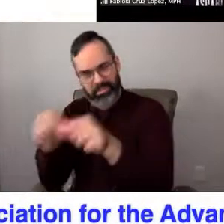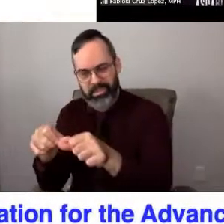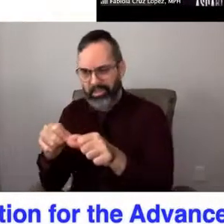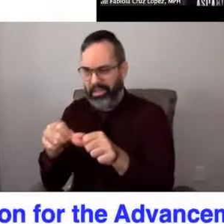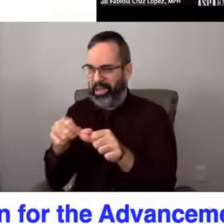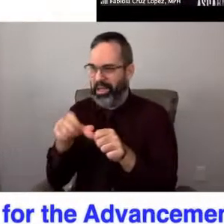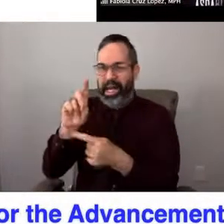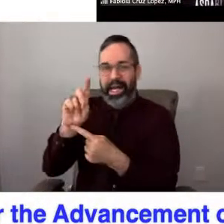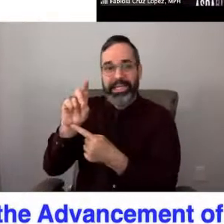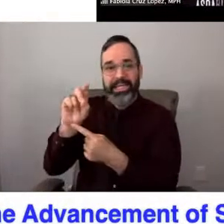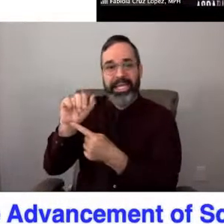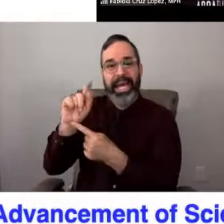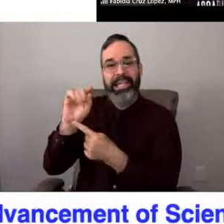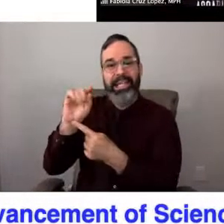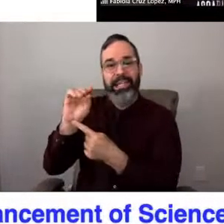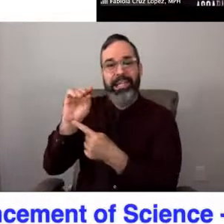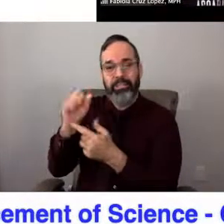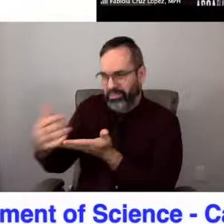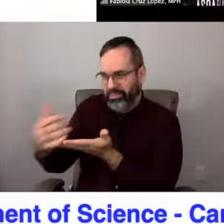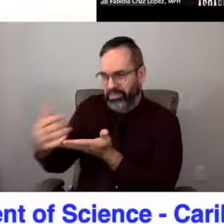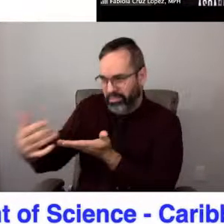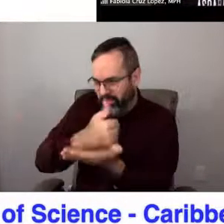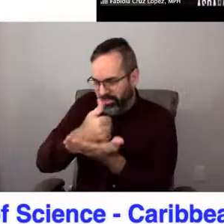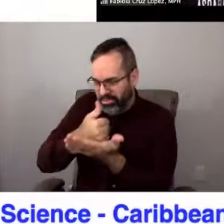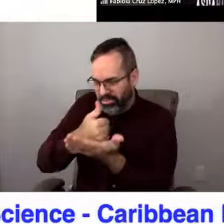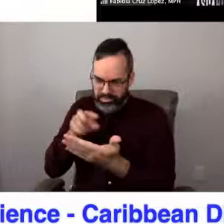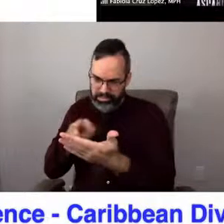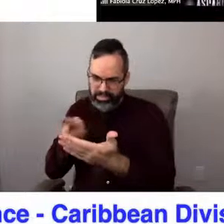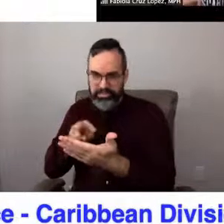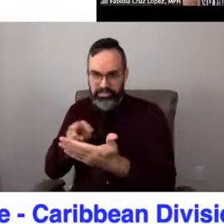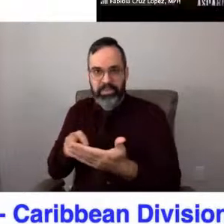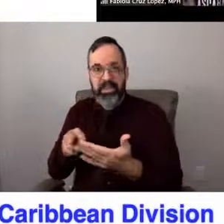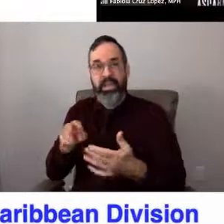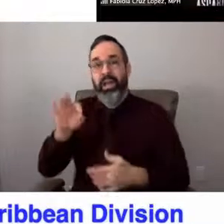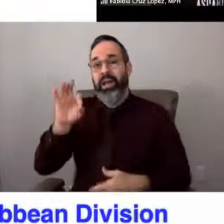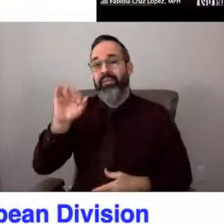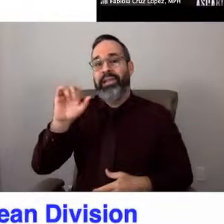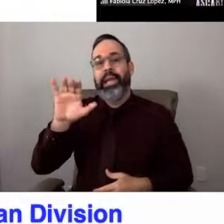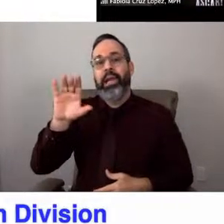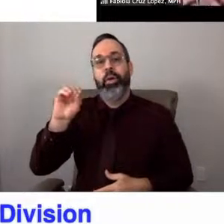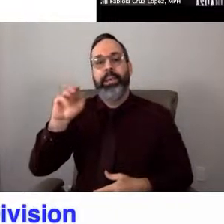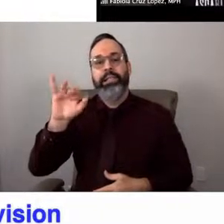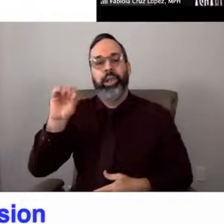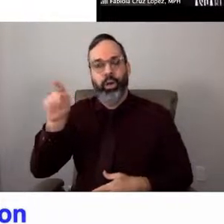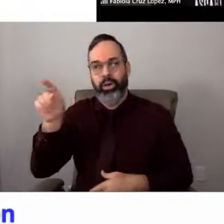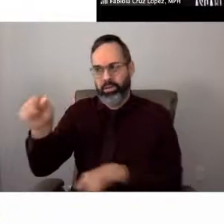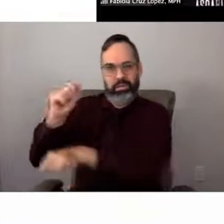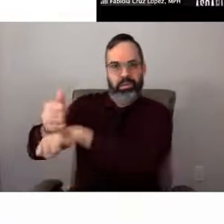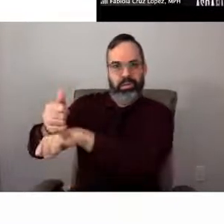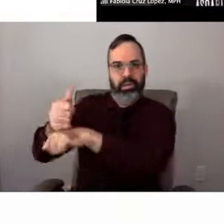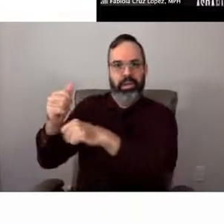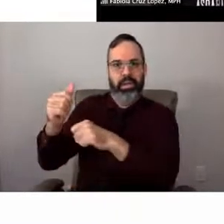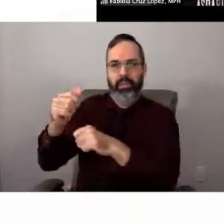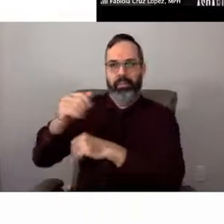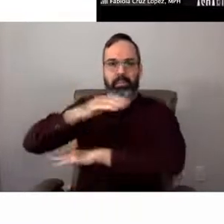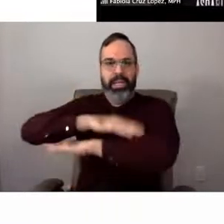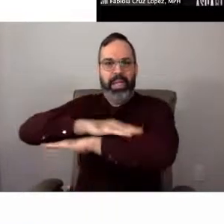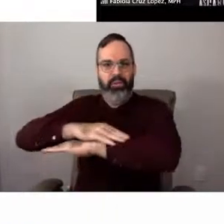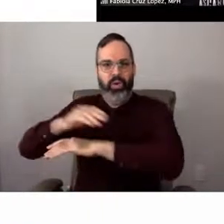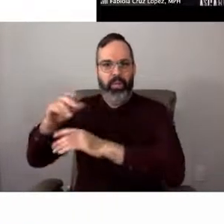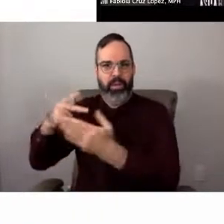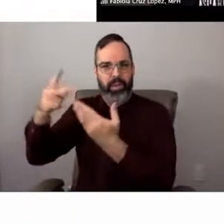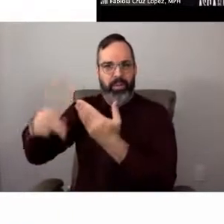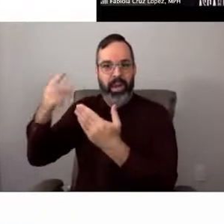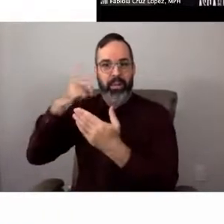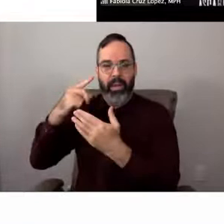datos. El fideicomiso nos propuso, el fideicomiso estableció lo que era la plataforma para comenzar esa colección a